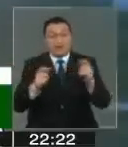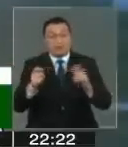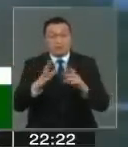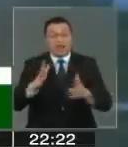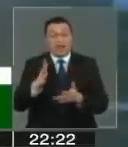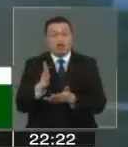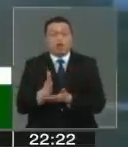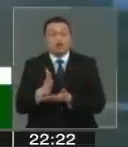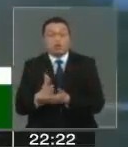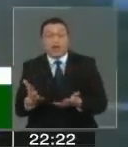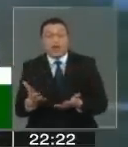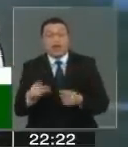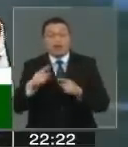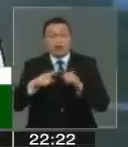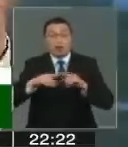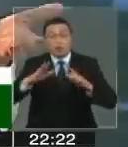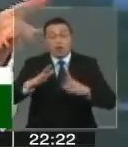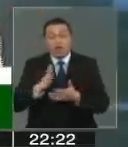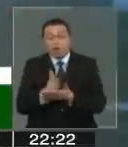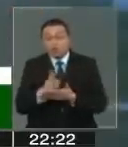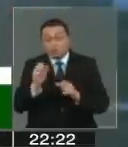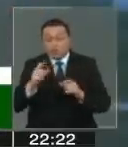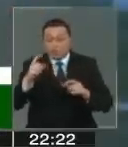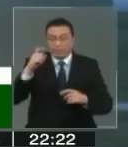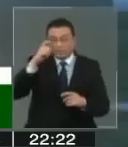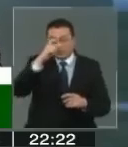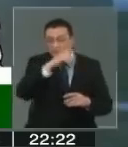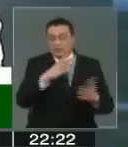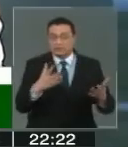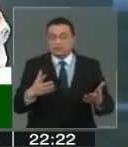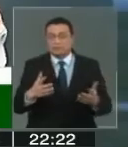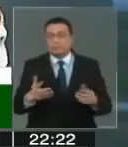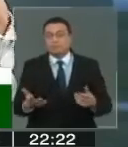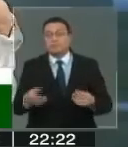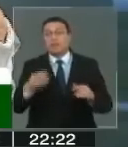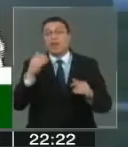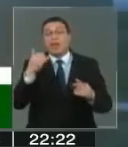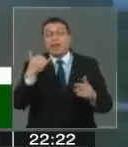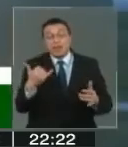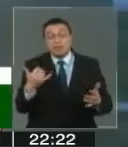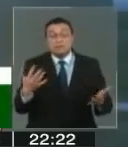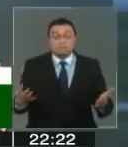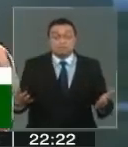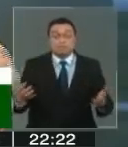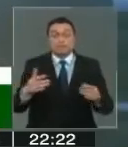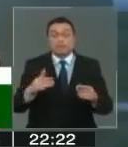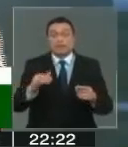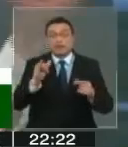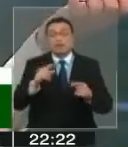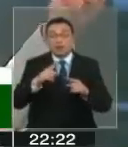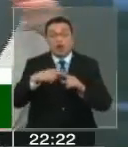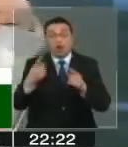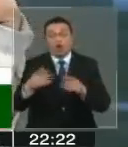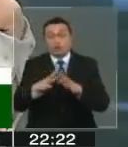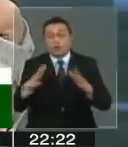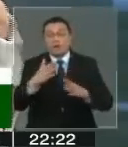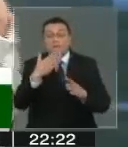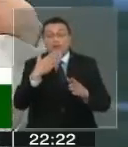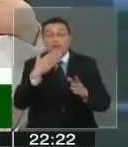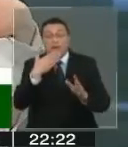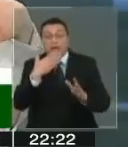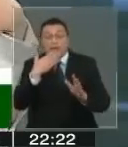conductistas para eliminar algunas conductas que pueden ser complejas. Y hay algunos terapeutas que son bien especialistas en